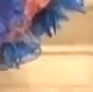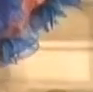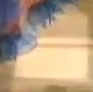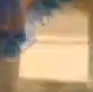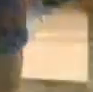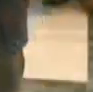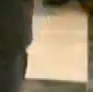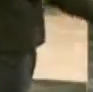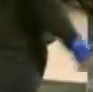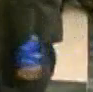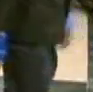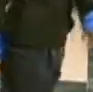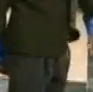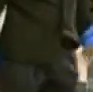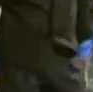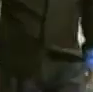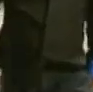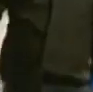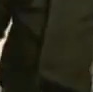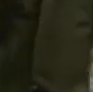de